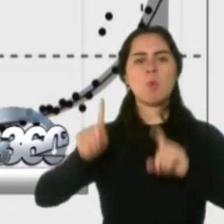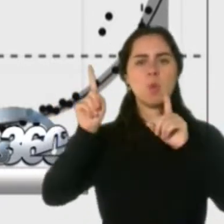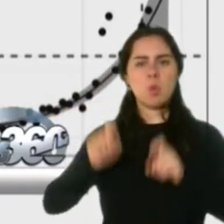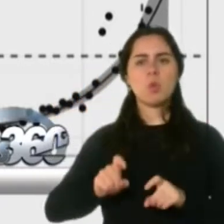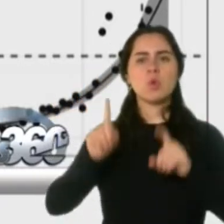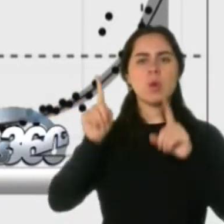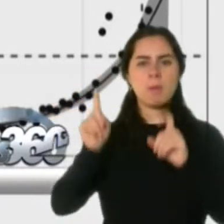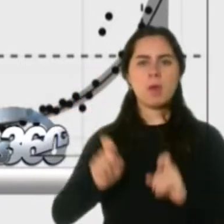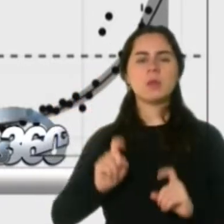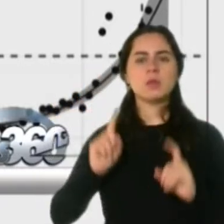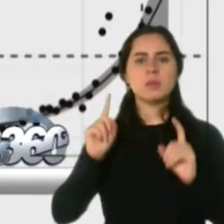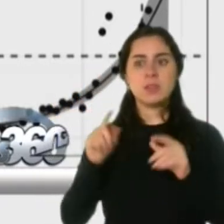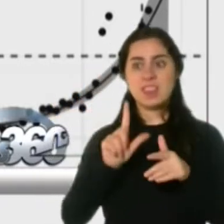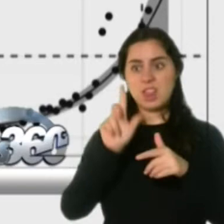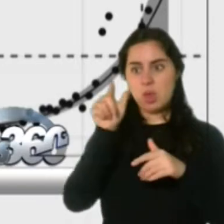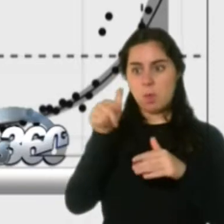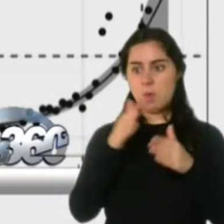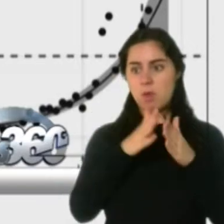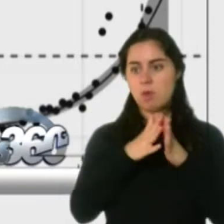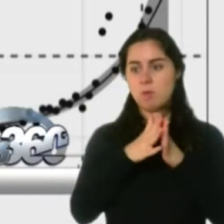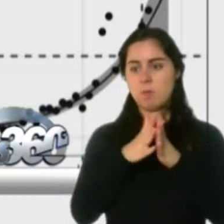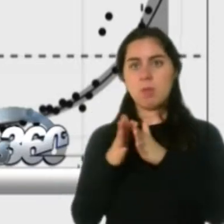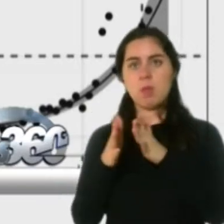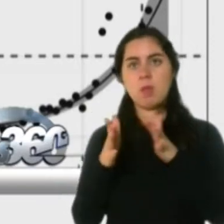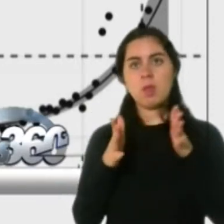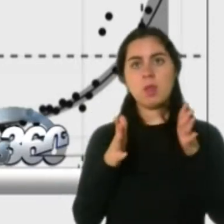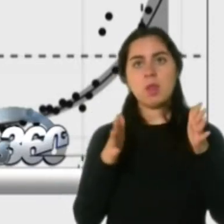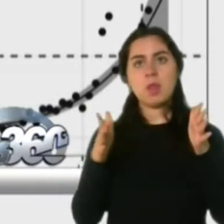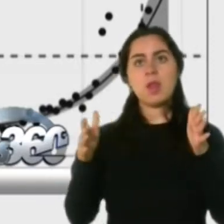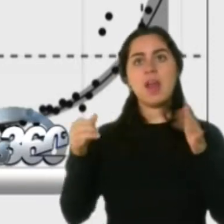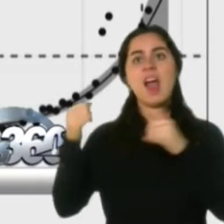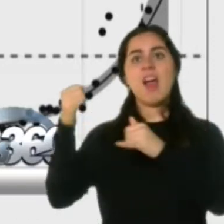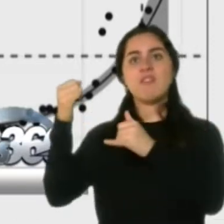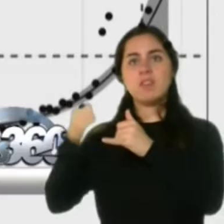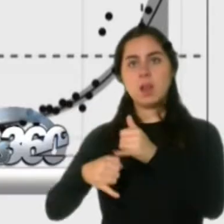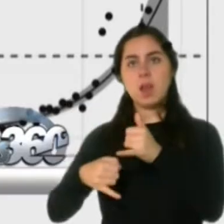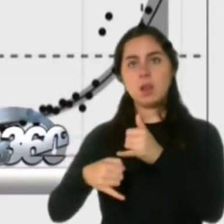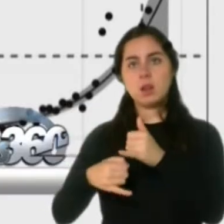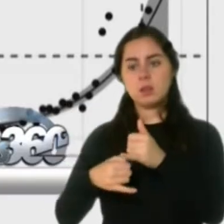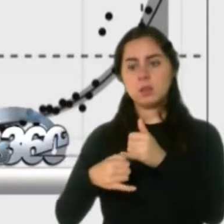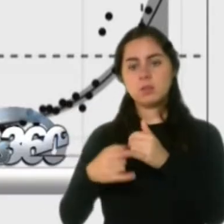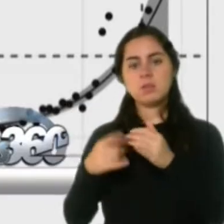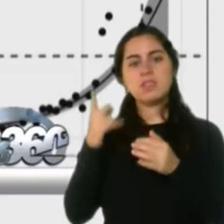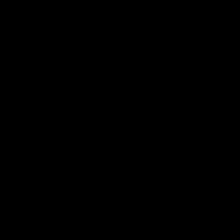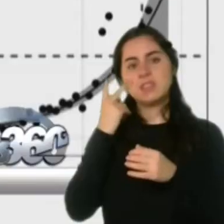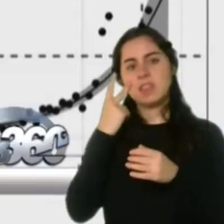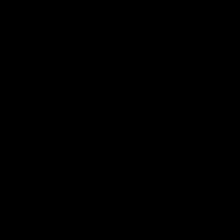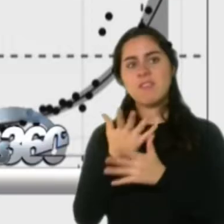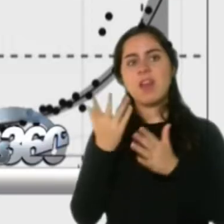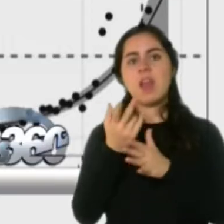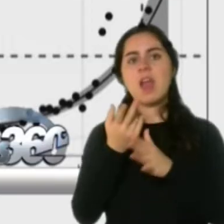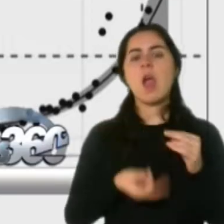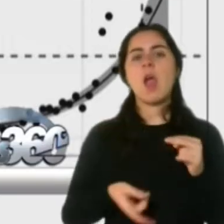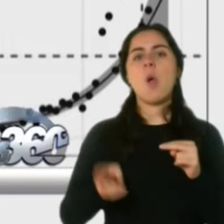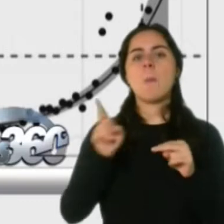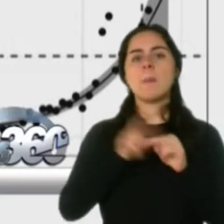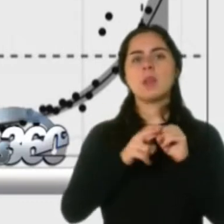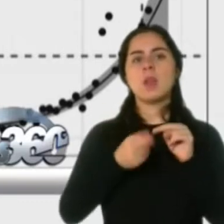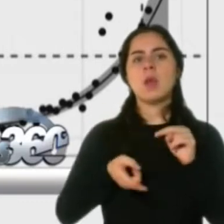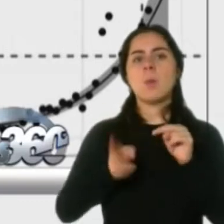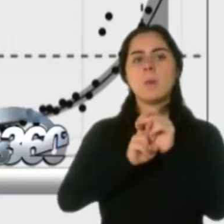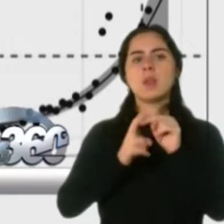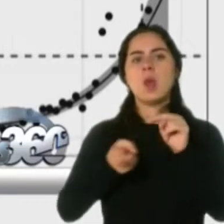vemos que al final, al igual que presentamos en la otra gráfica, se ve que estamos aumentando la cantidad